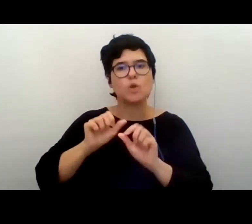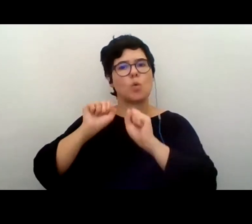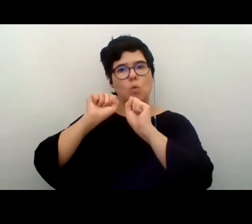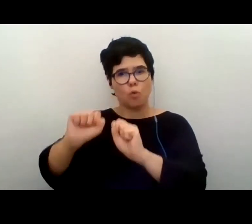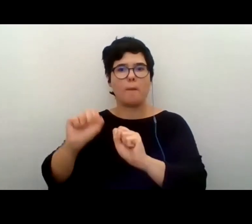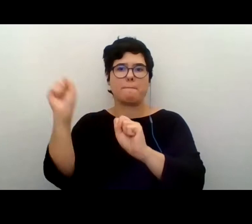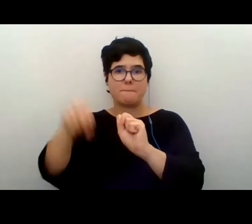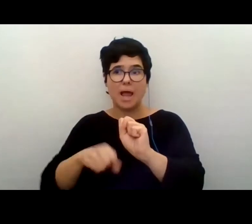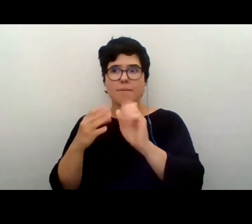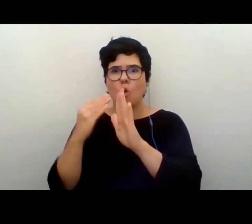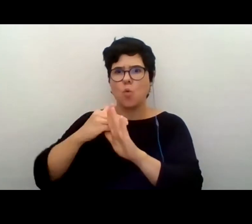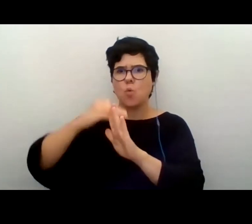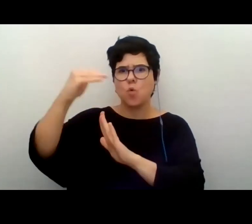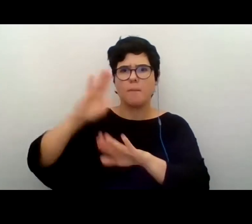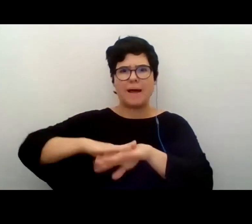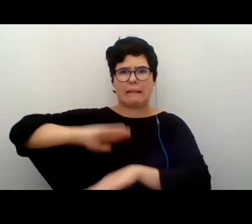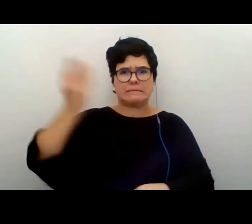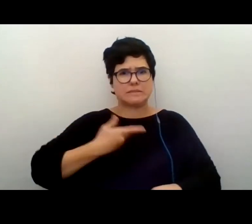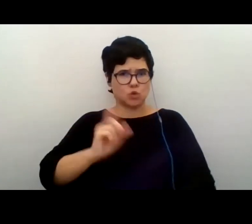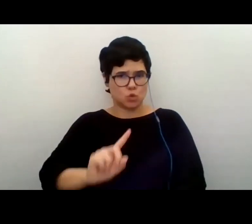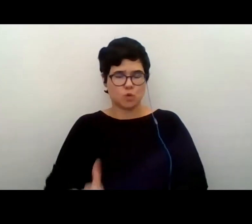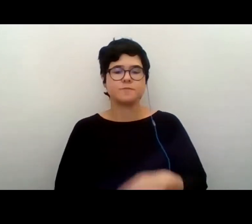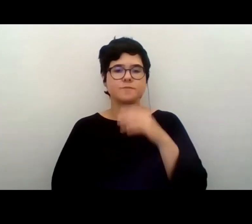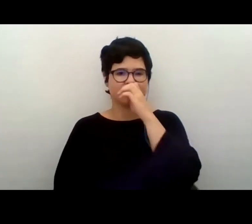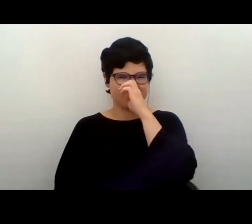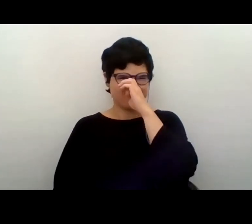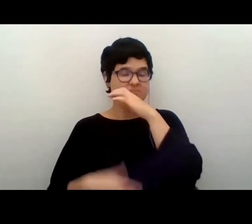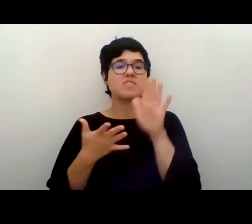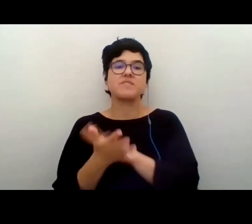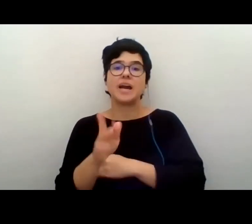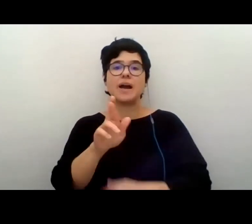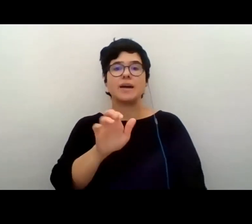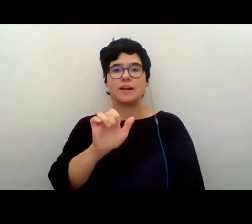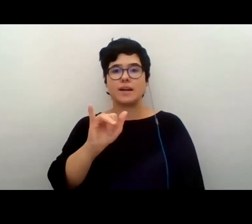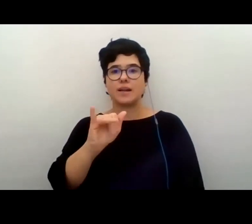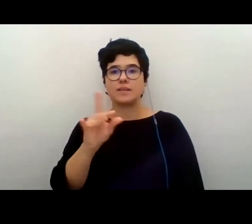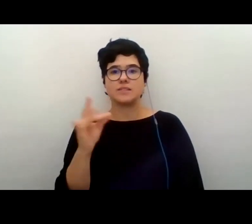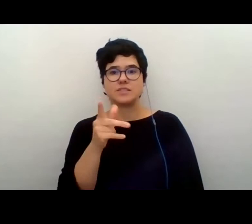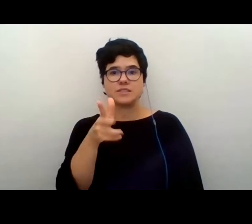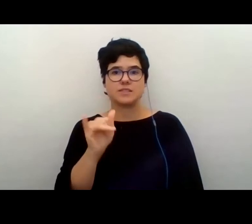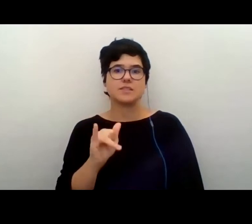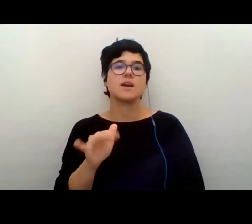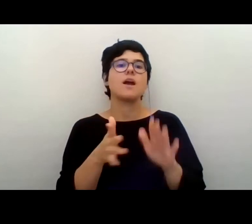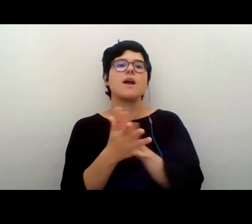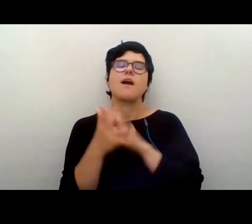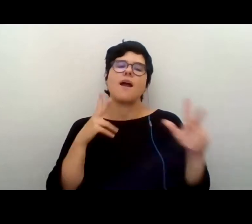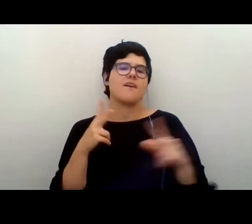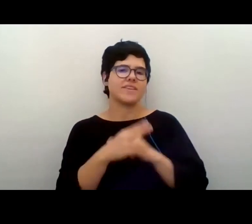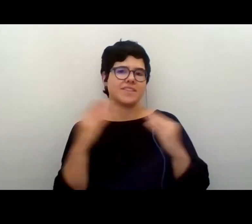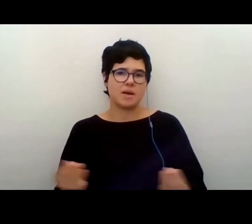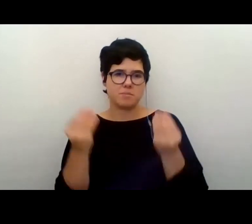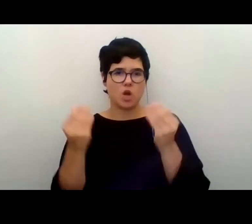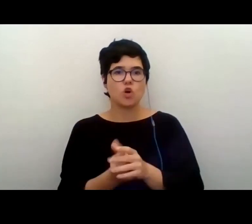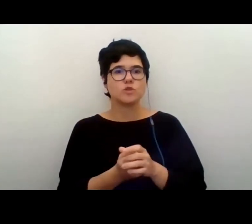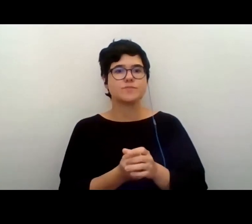que nos puedan atacar. Por lo tanto, el reishi deberíamos intentar evitarlo, sí. No solo el reishi, no solo, con la microbiota